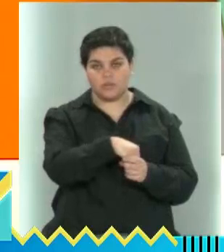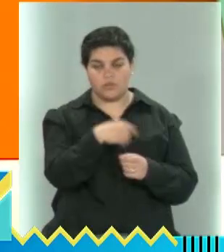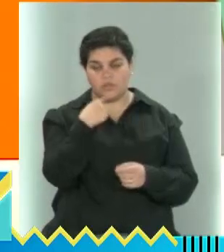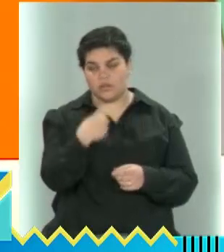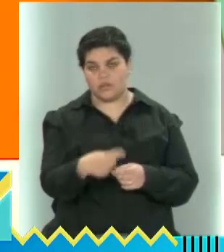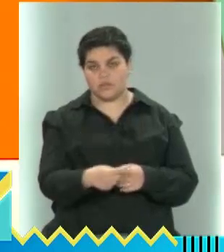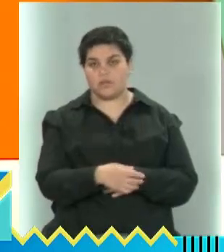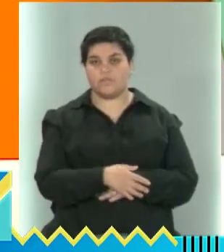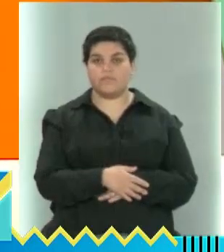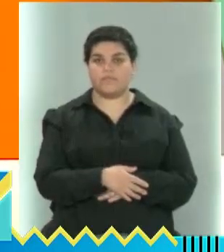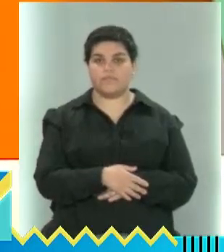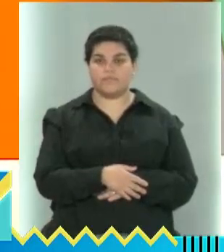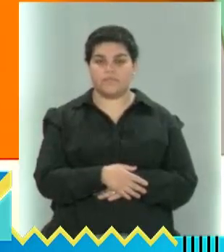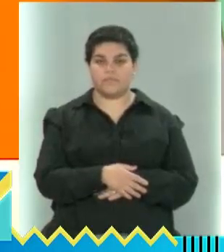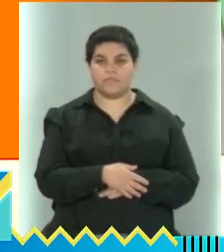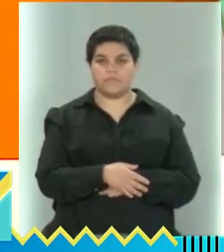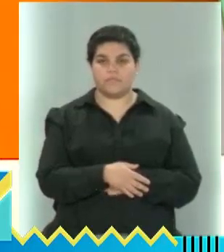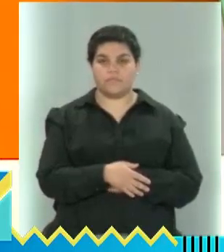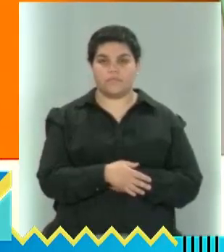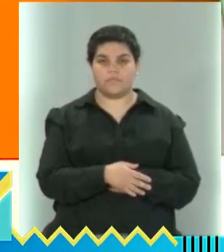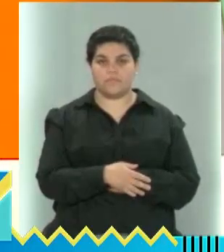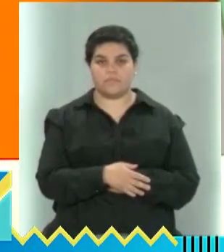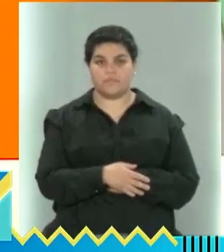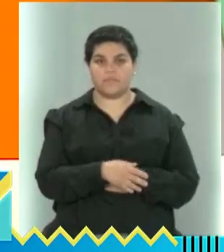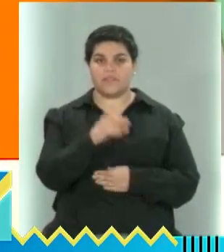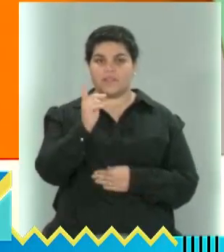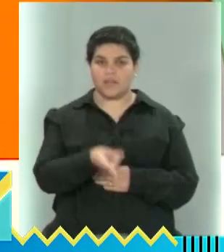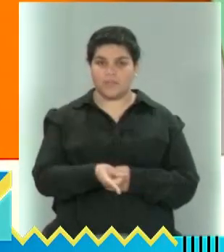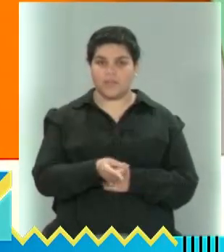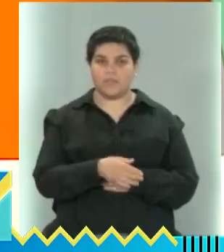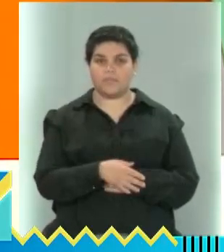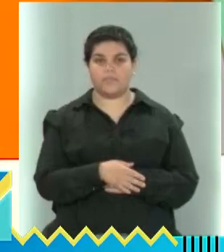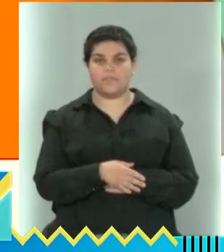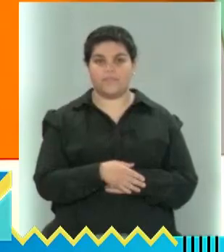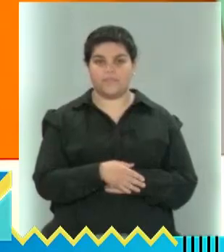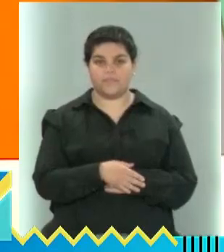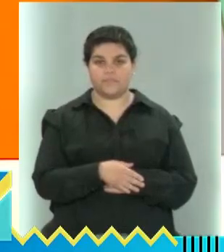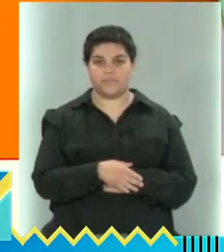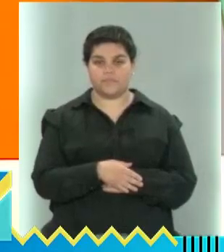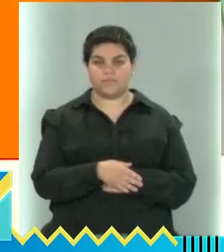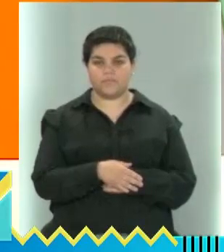Pero quizás, digamos, de alguna forma lo